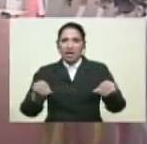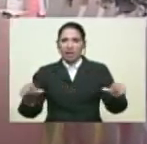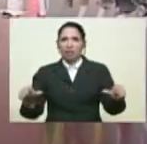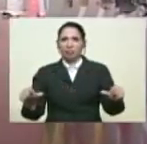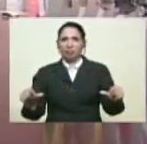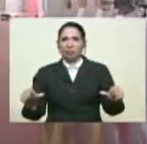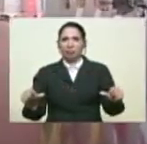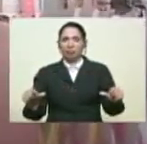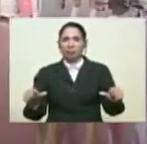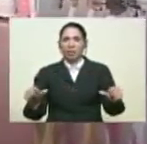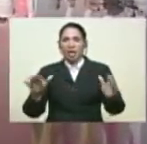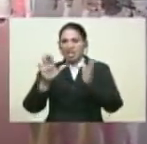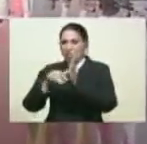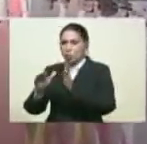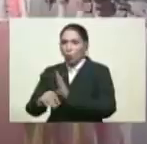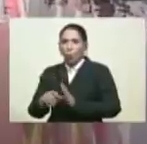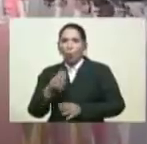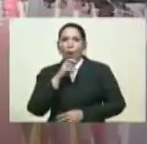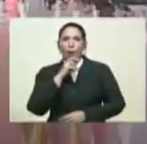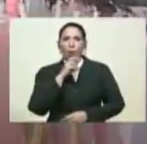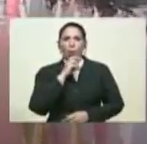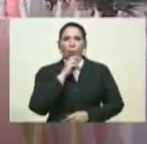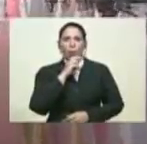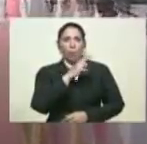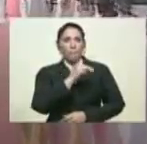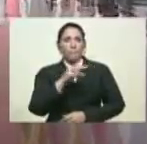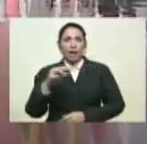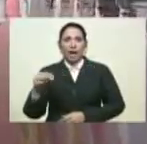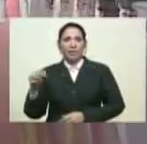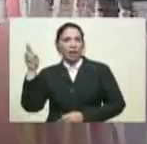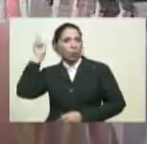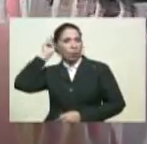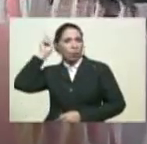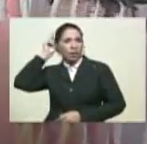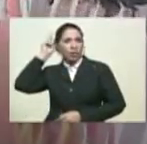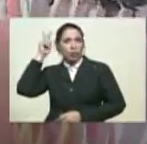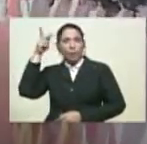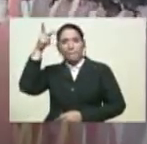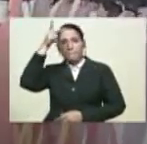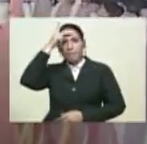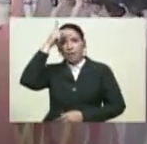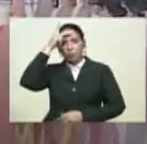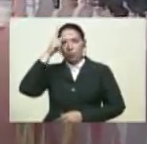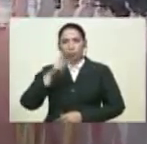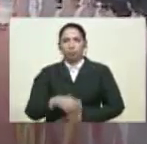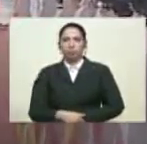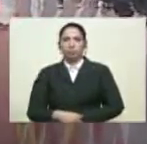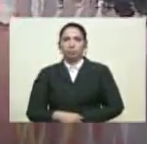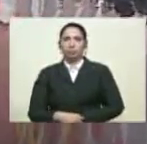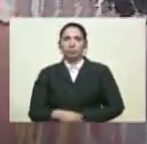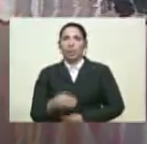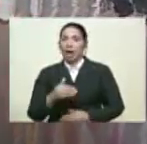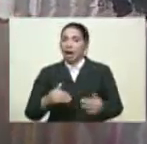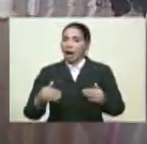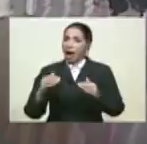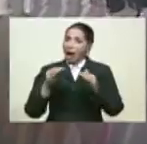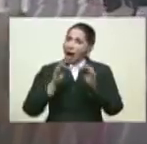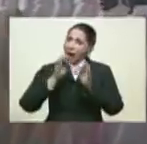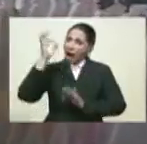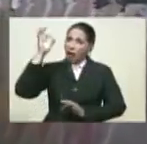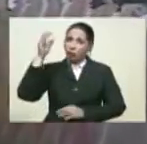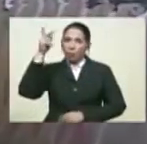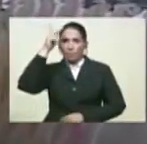por quitarle el oro y la plata a los indios del Perú o del Alto Perú que después fuera